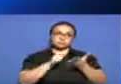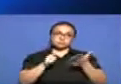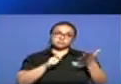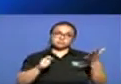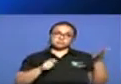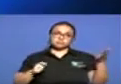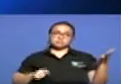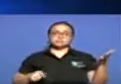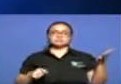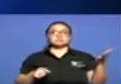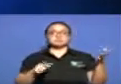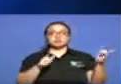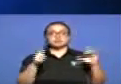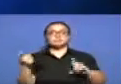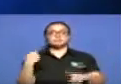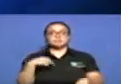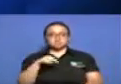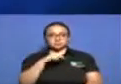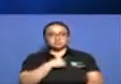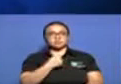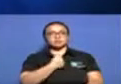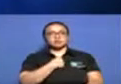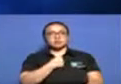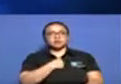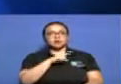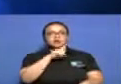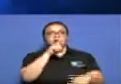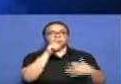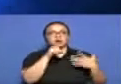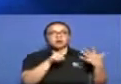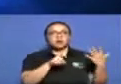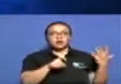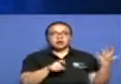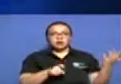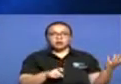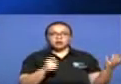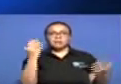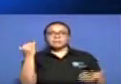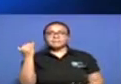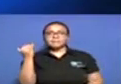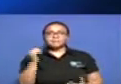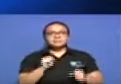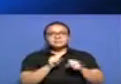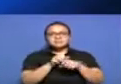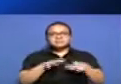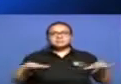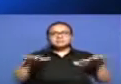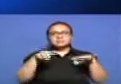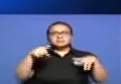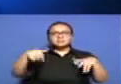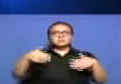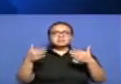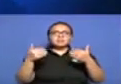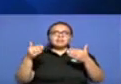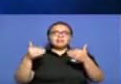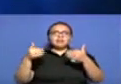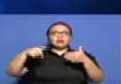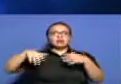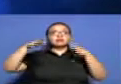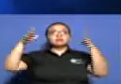estén activas a ese momento, nosotros las hemos ya contabilizado. Okay. Porque en su mayoría en la provincia de Panamá tenemos la gran cantidad